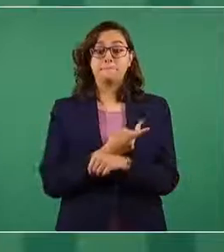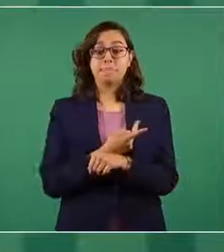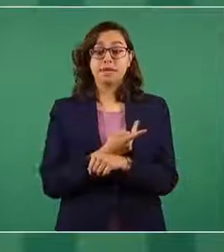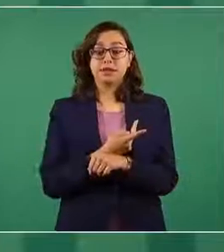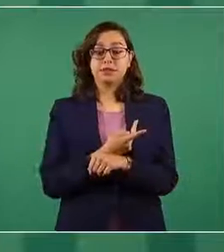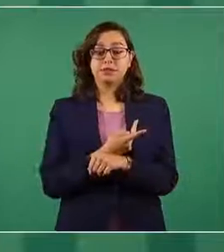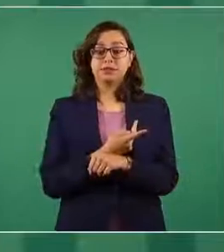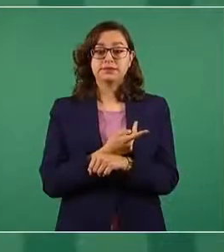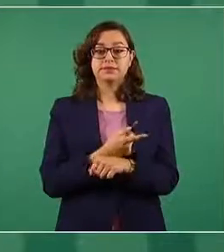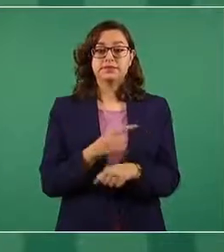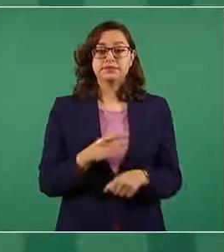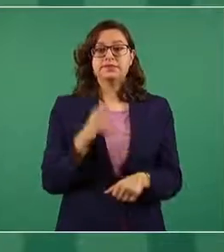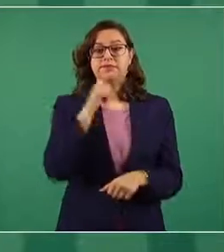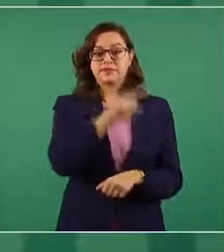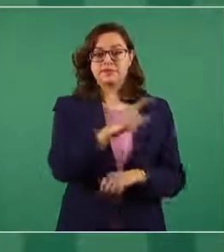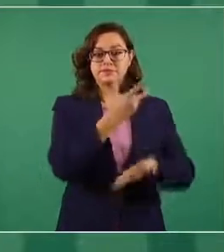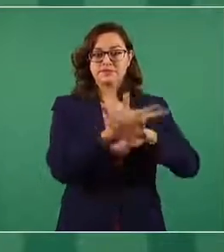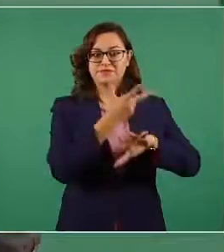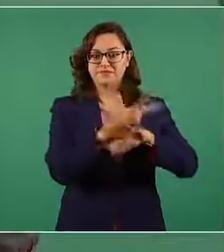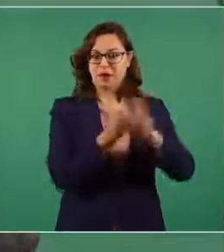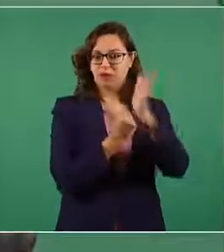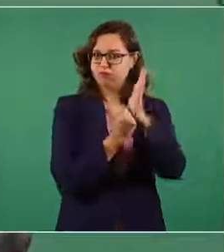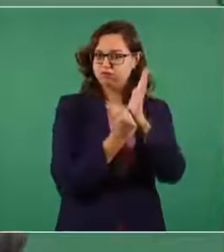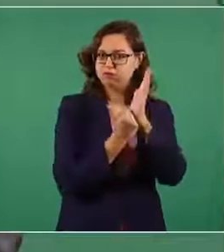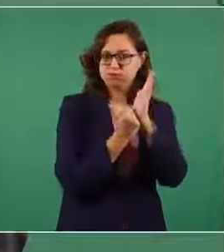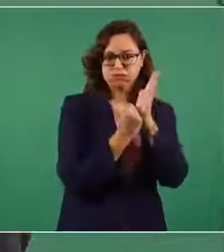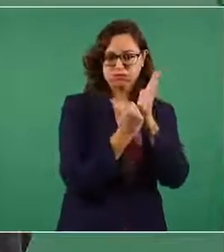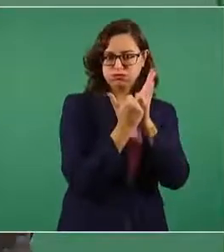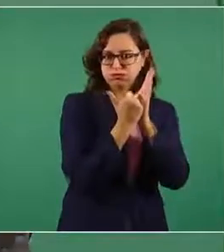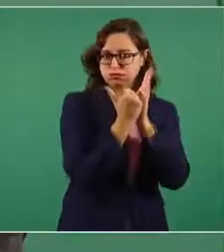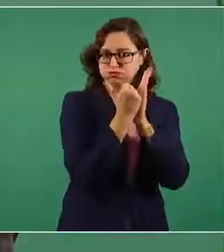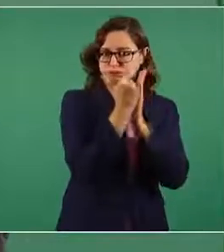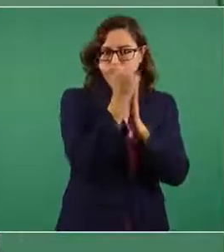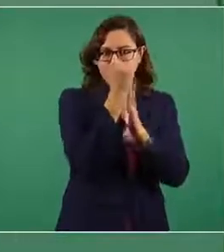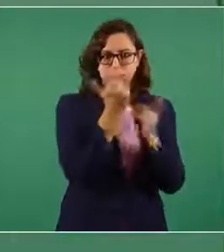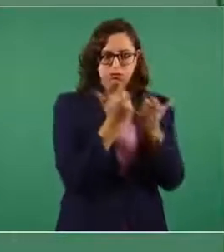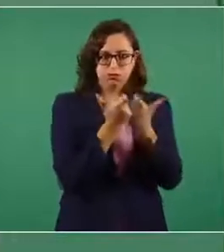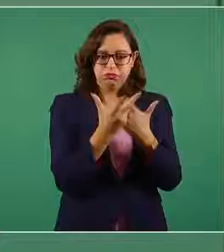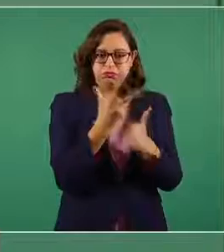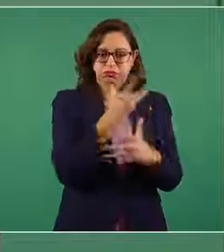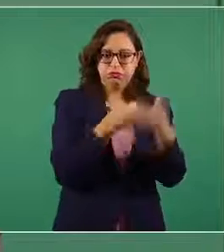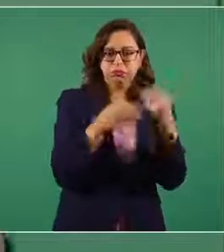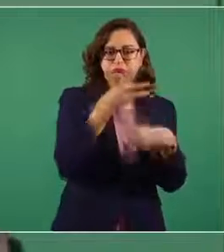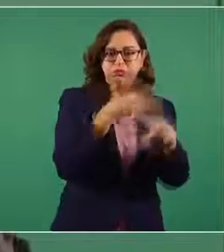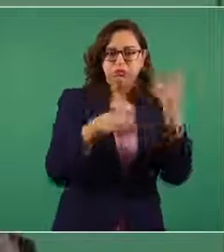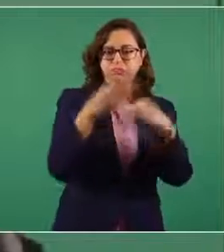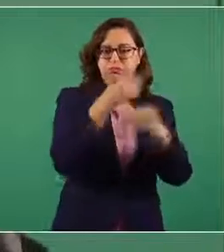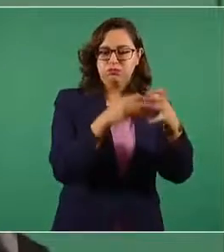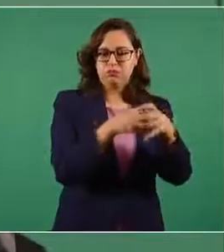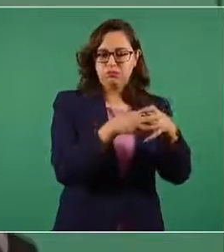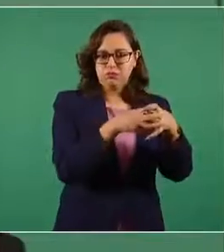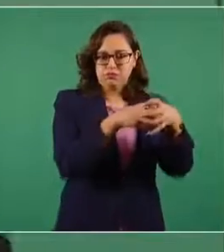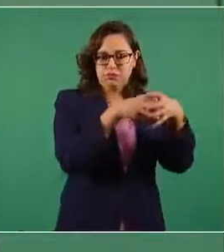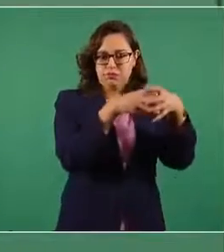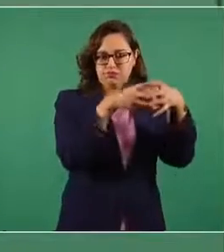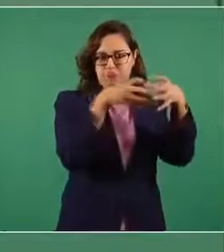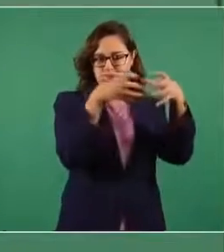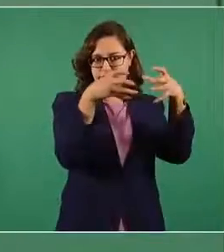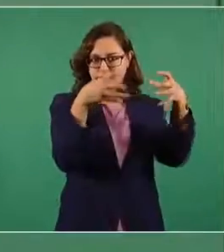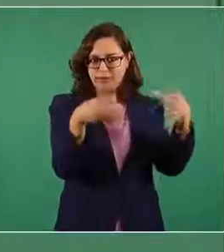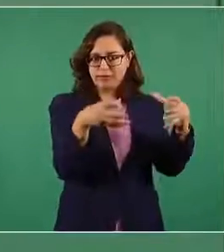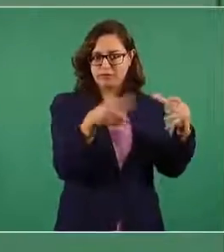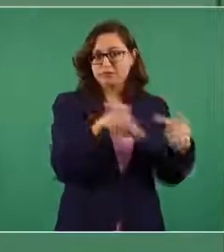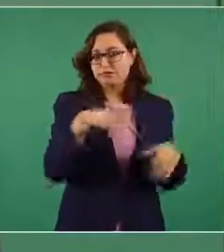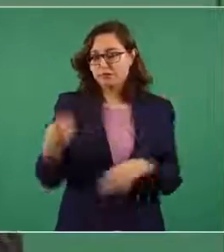otro diferencial, que es la diferencia en la capacidad o velocidad de la recuperación económica de